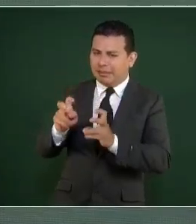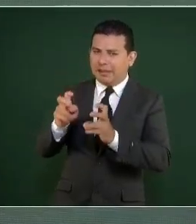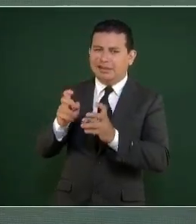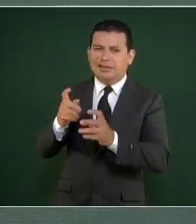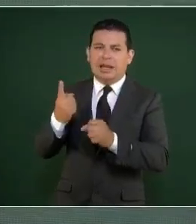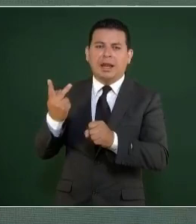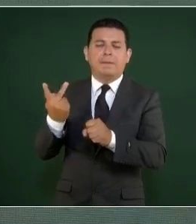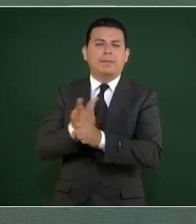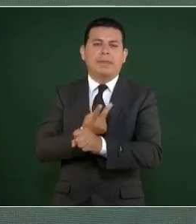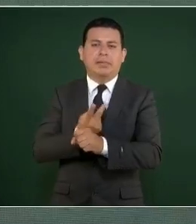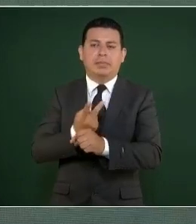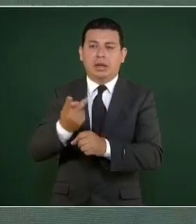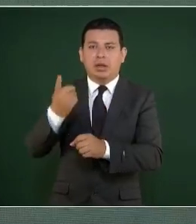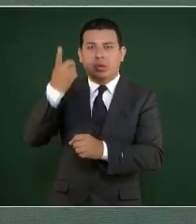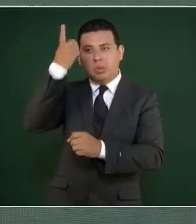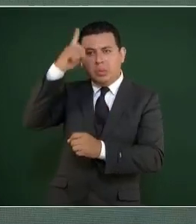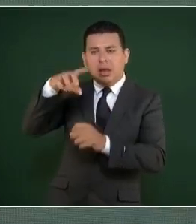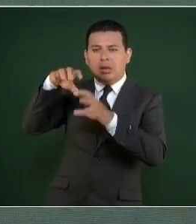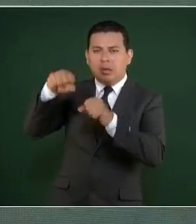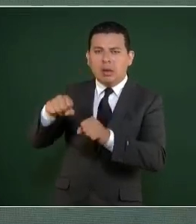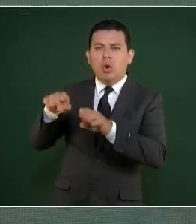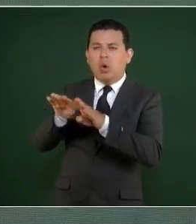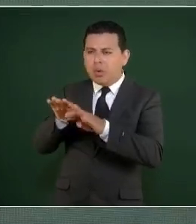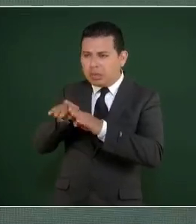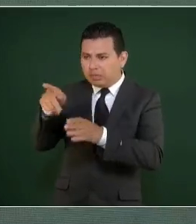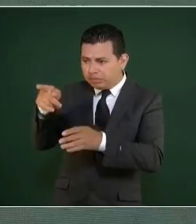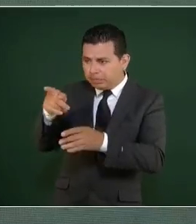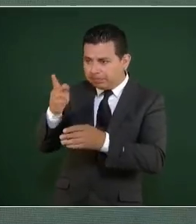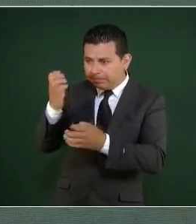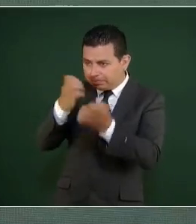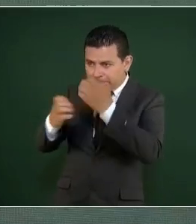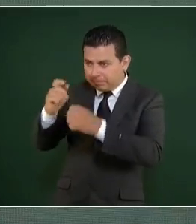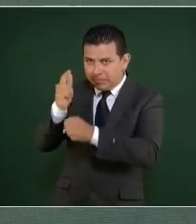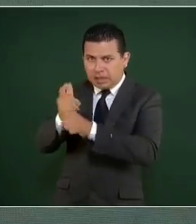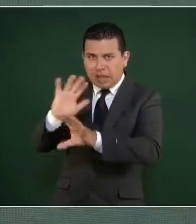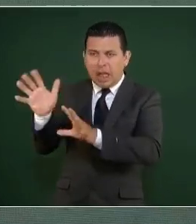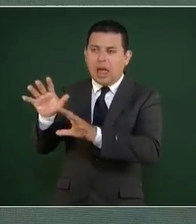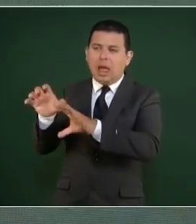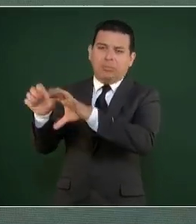sobre la posesión y además